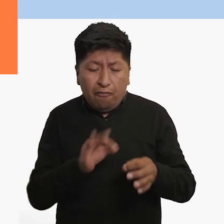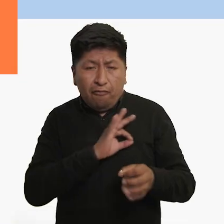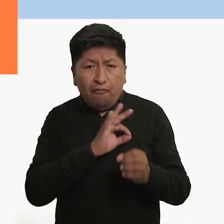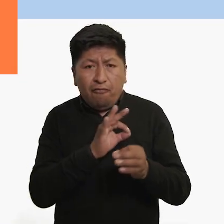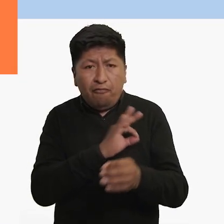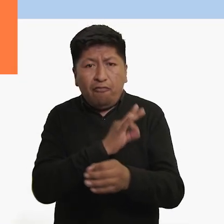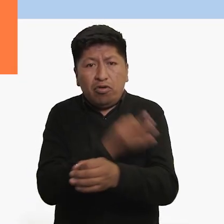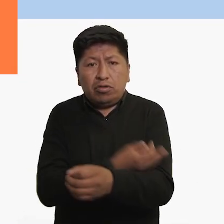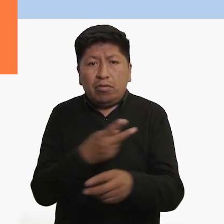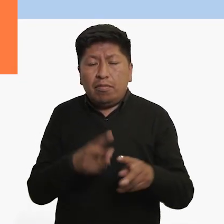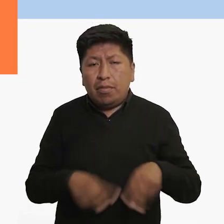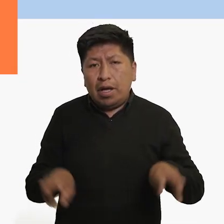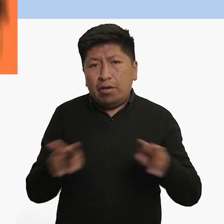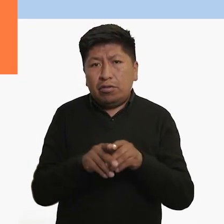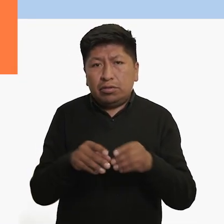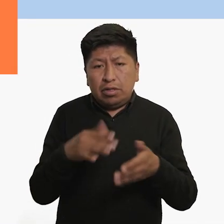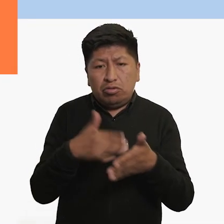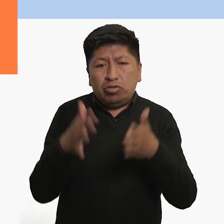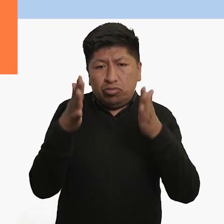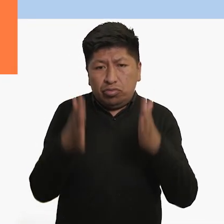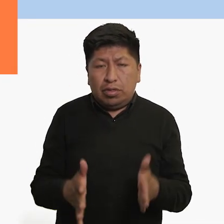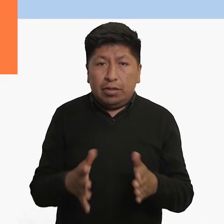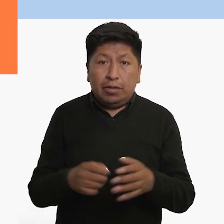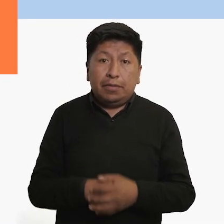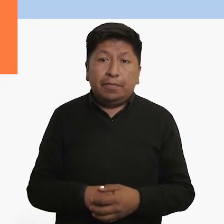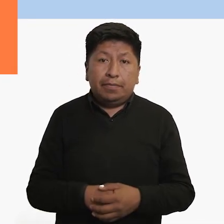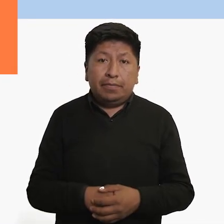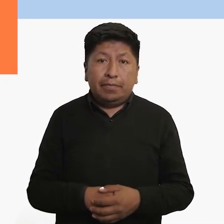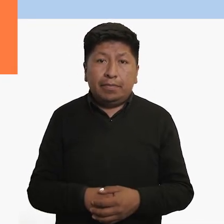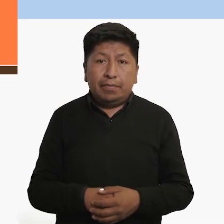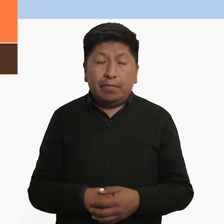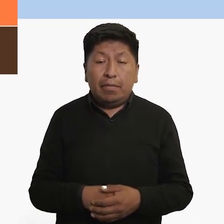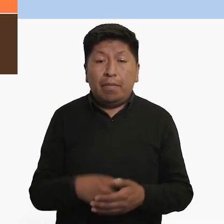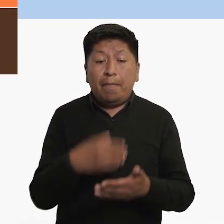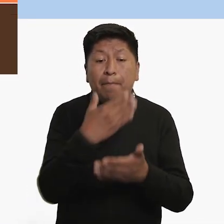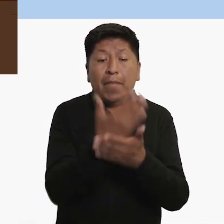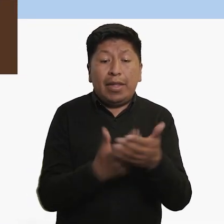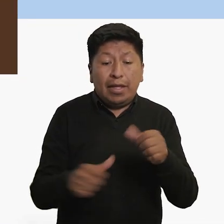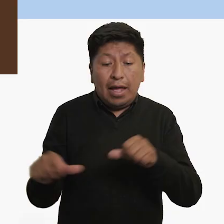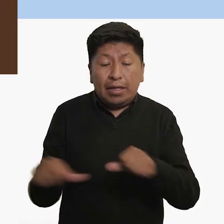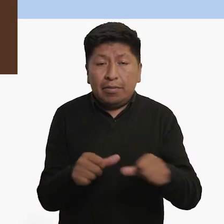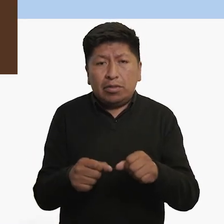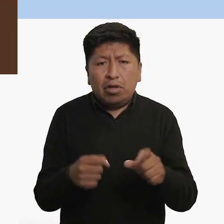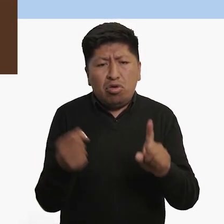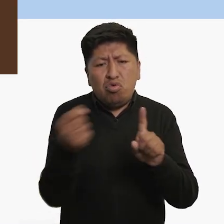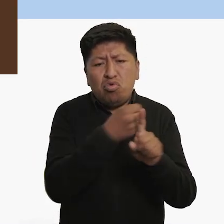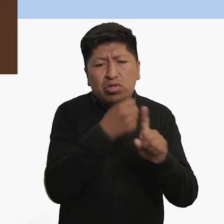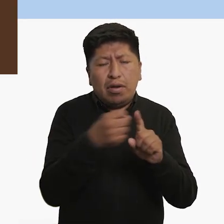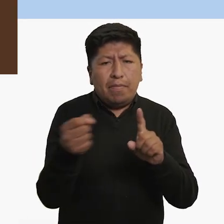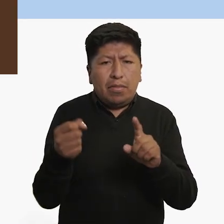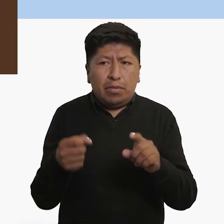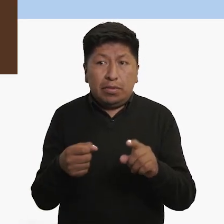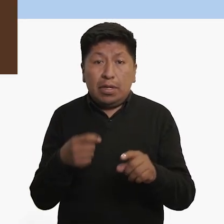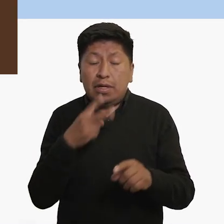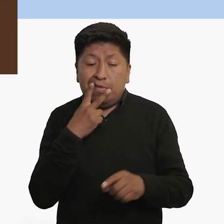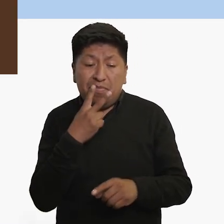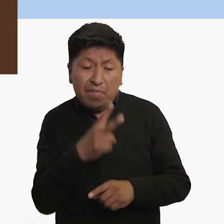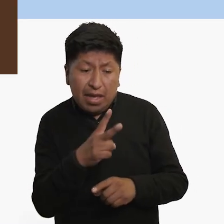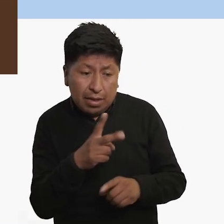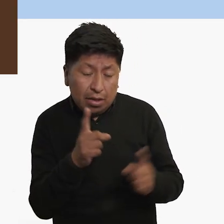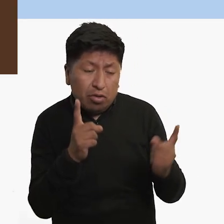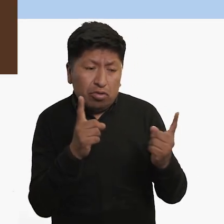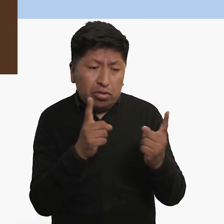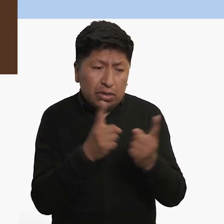desarrollando habilidades para la vida de las y los estudiantes. Parte de las acciones de lucha contra la violencia es la identificación